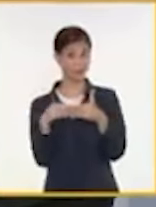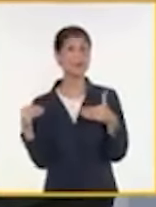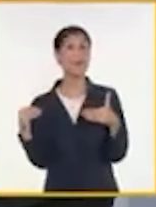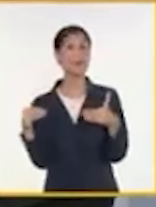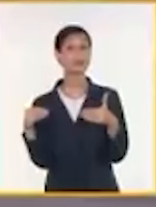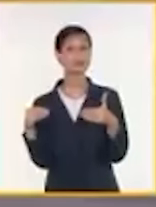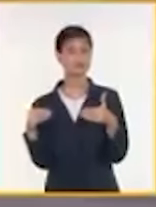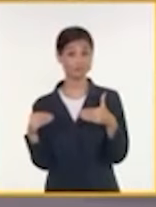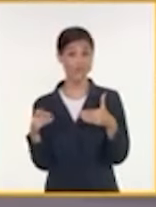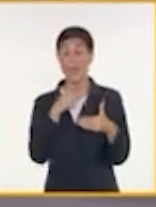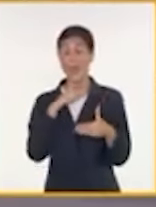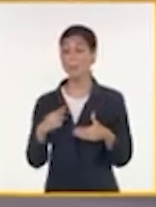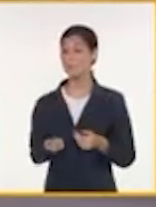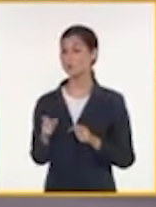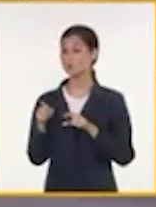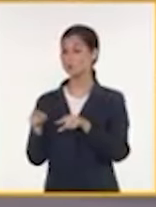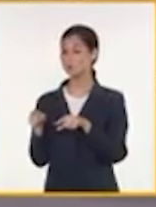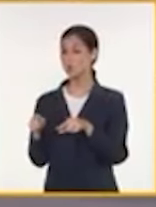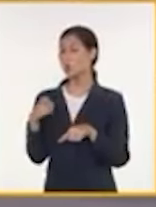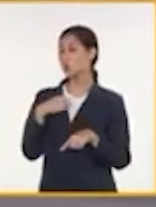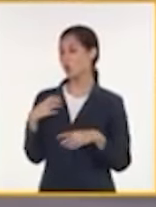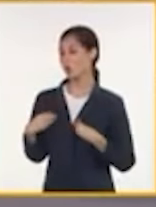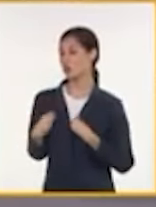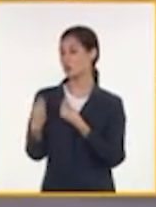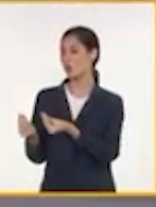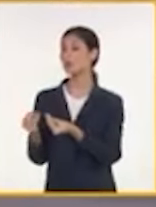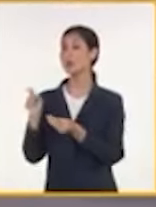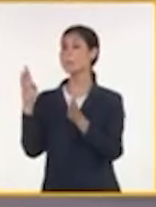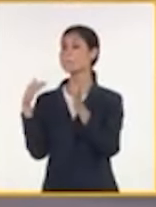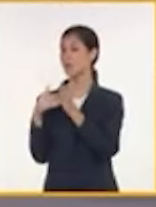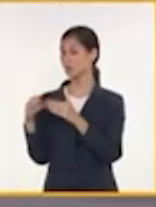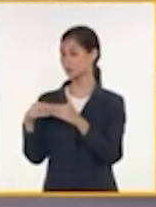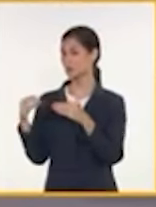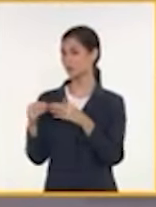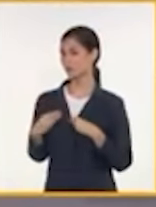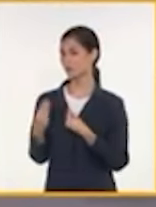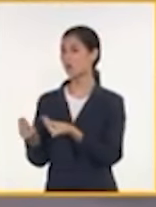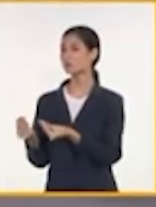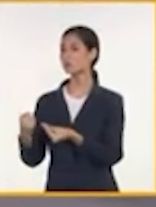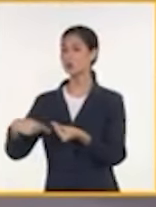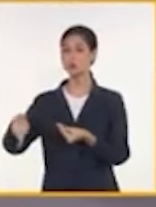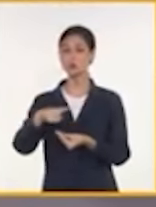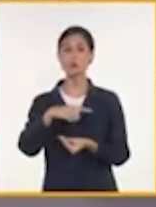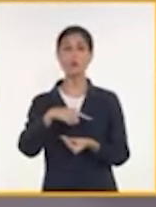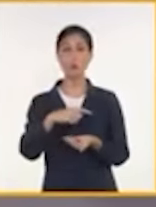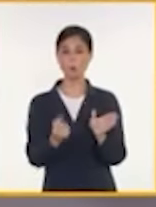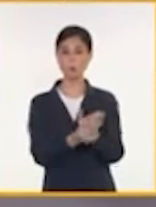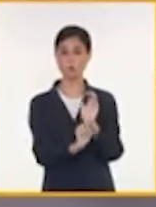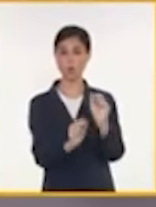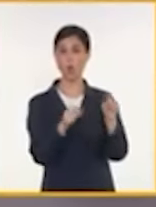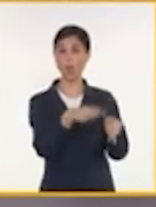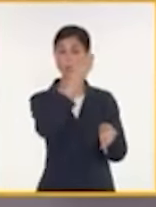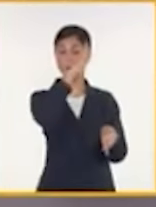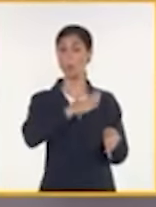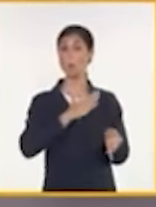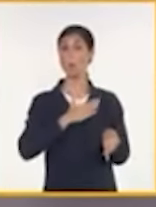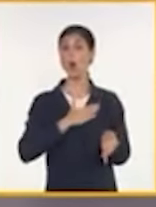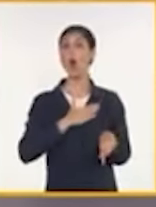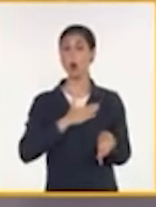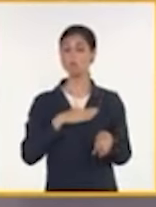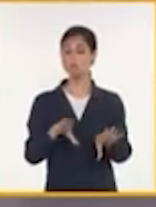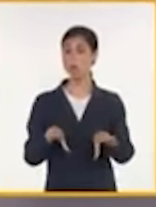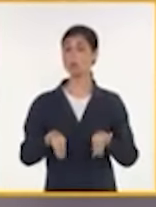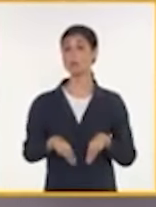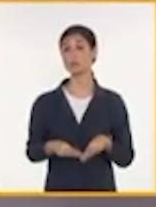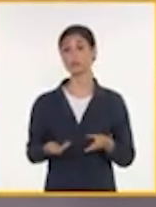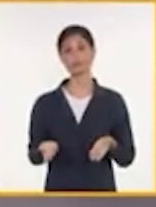mandaron 00 y de los cuatro autores decho uno se quedó con todo el dinero Esa es la conducta de lo que están reclutando en